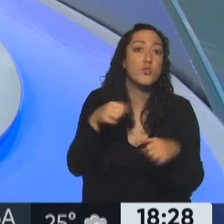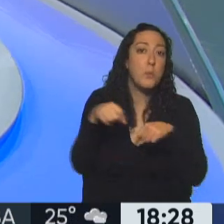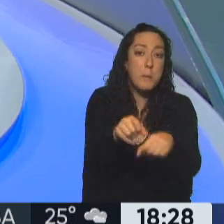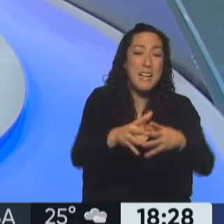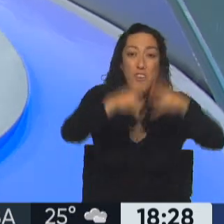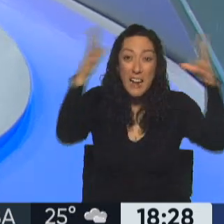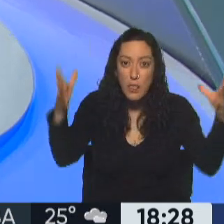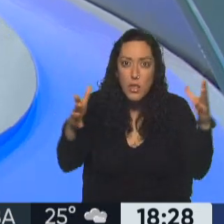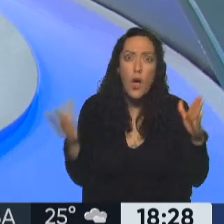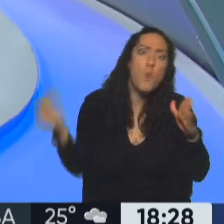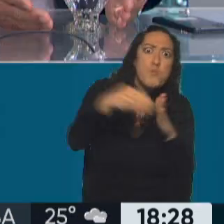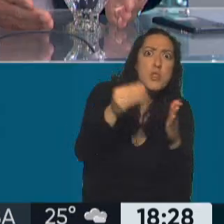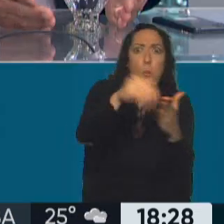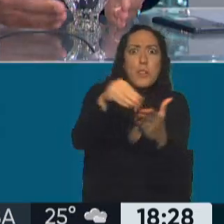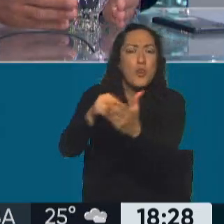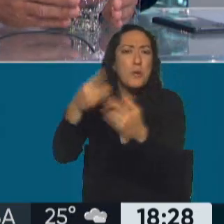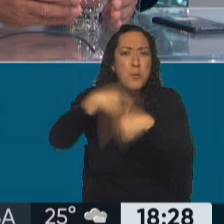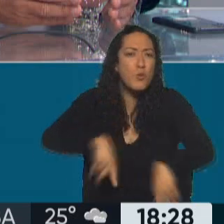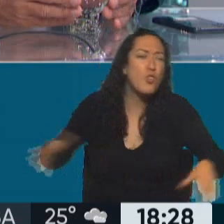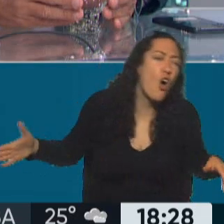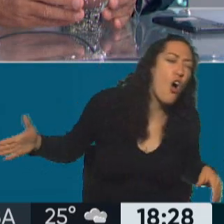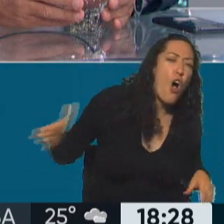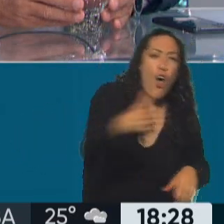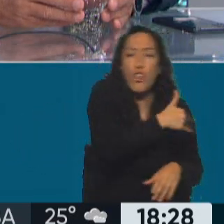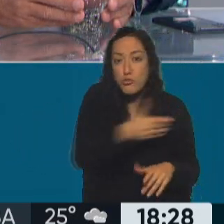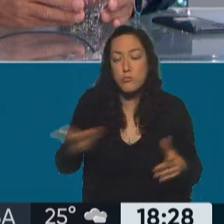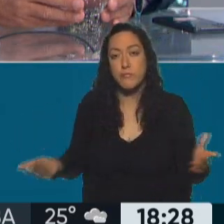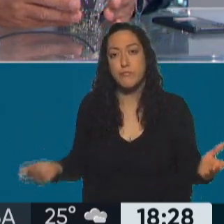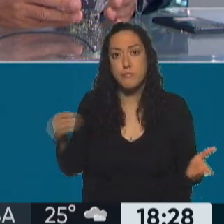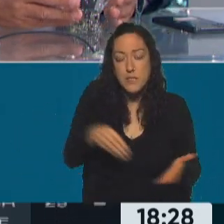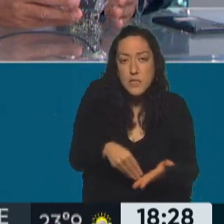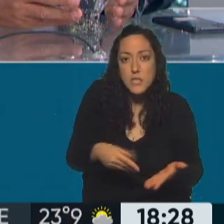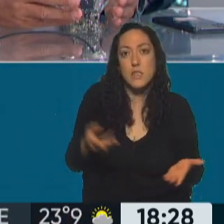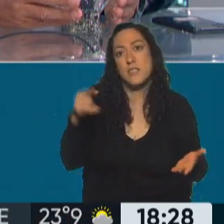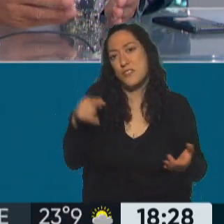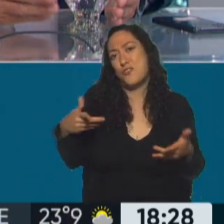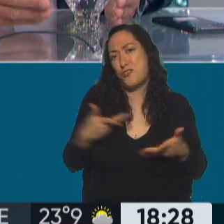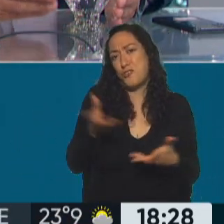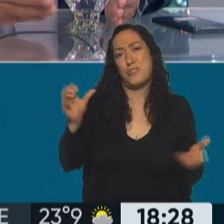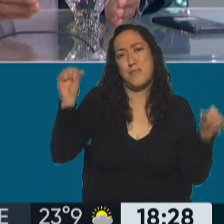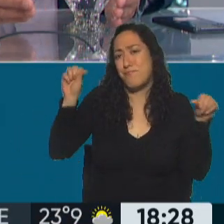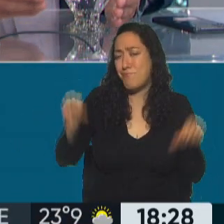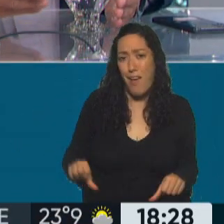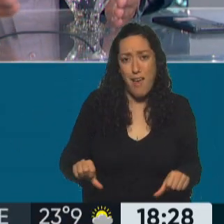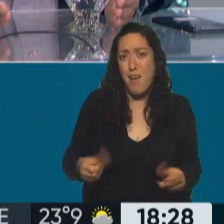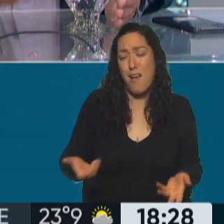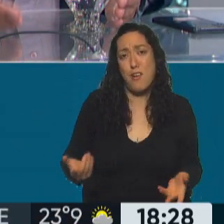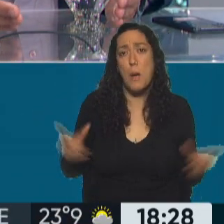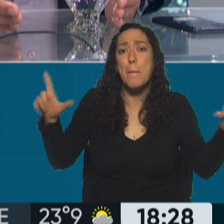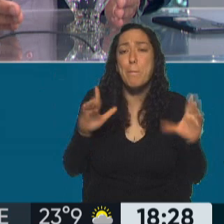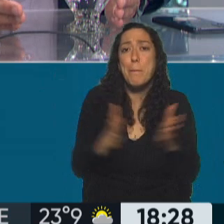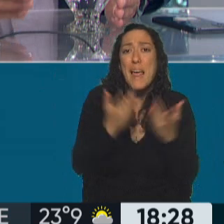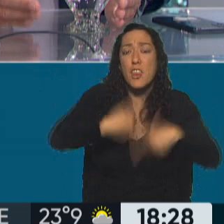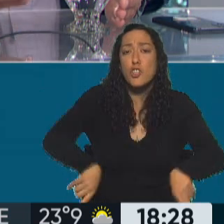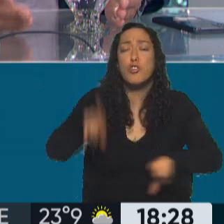góndola. Pero por eso digo, entonces, esto es lo que realmente es malo como sociedad, y a veces algunos medios que no lo